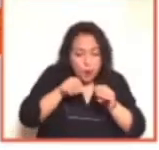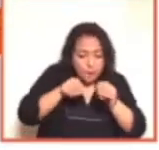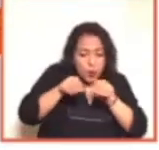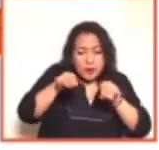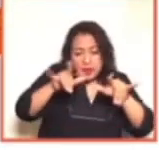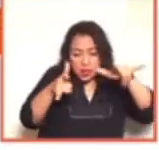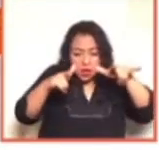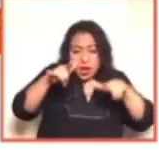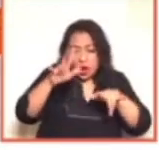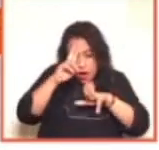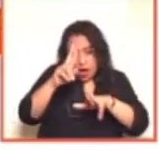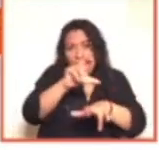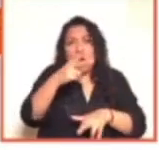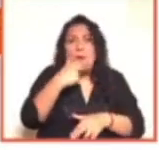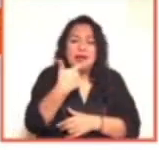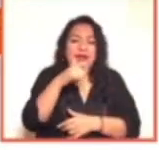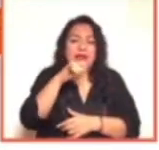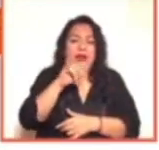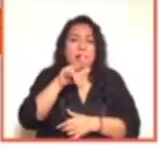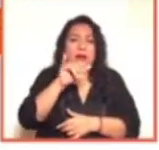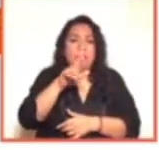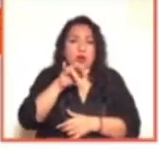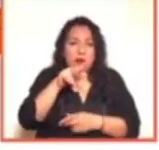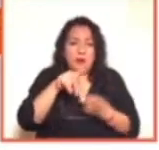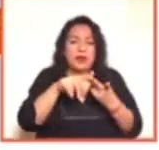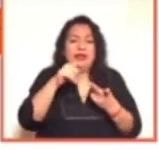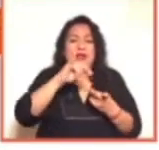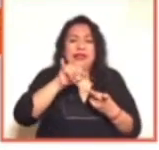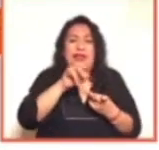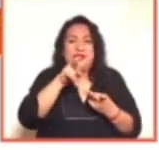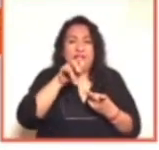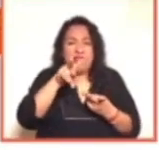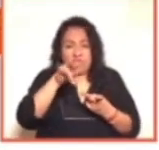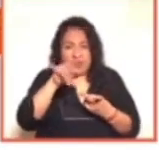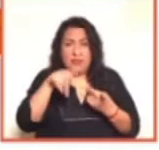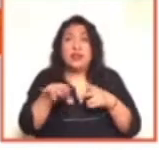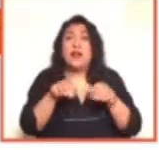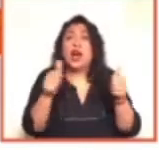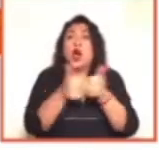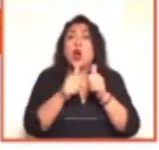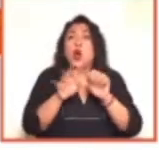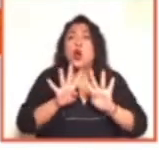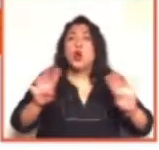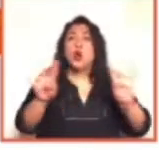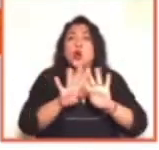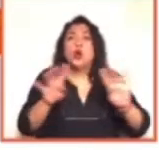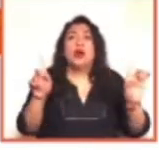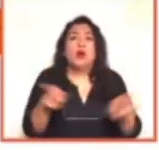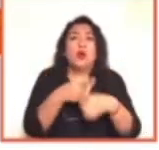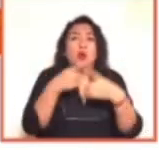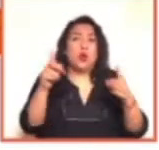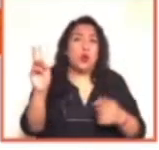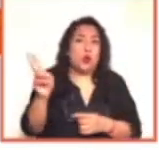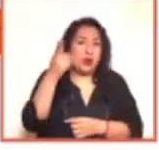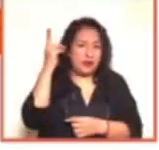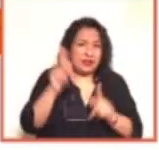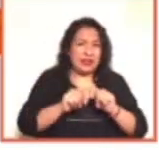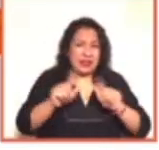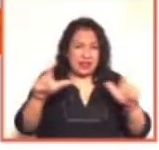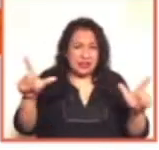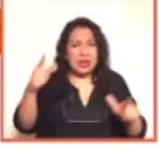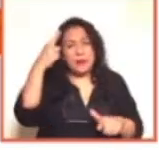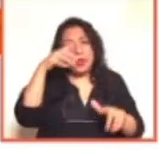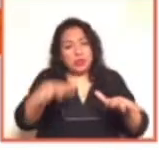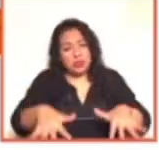Gilberto Ramírez Alvarado y Javier Villafañe. Ha trabajado con la Orquesta Sinfónica de la Universidad Autónoma de Tlaxcala para el